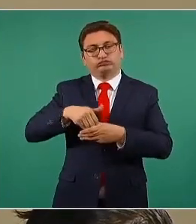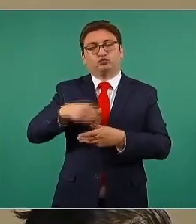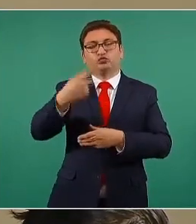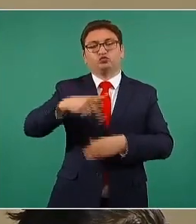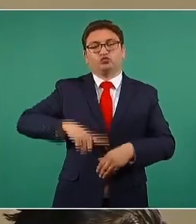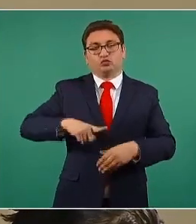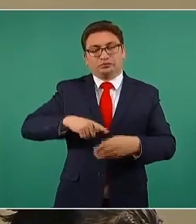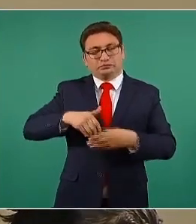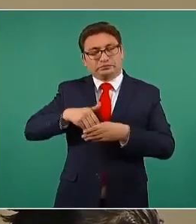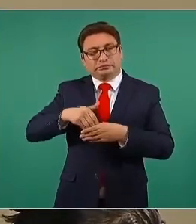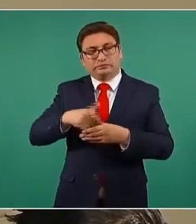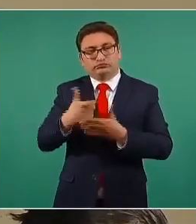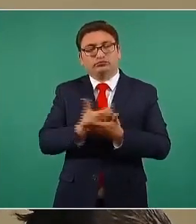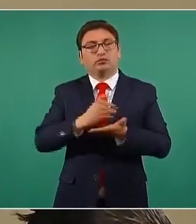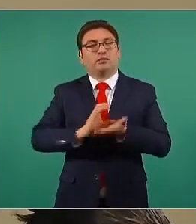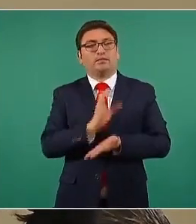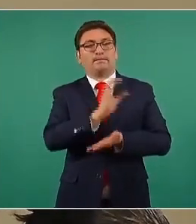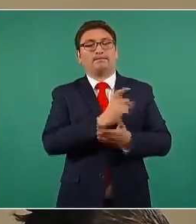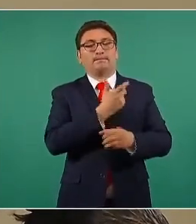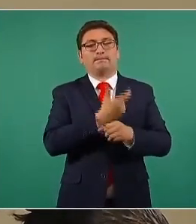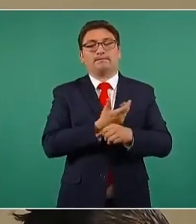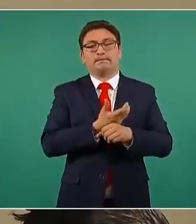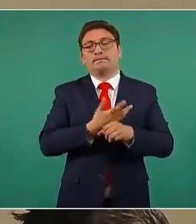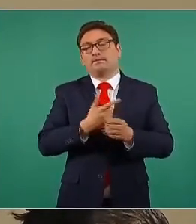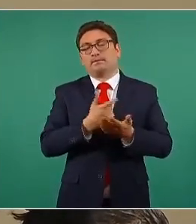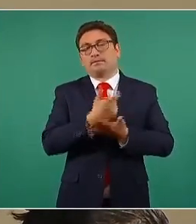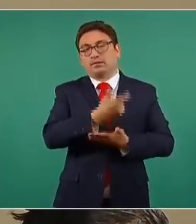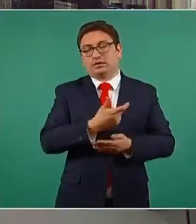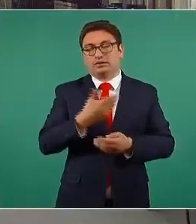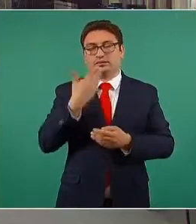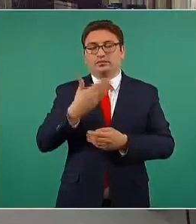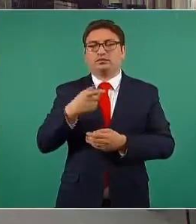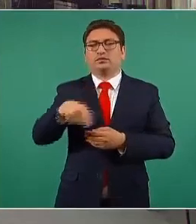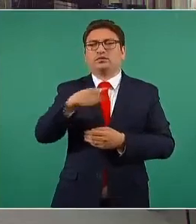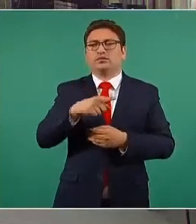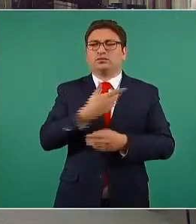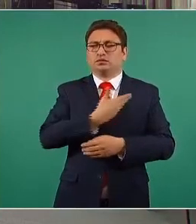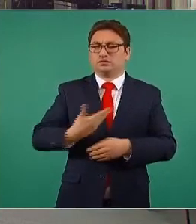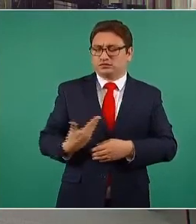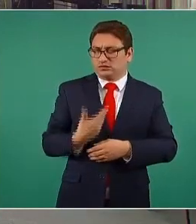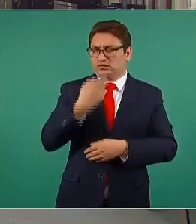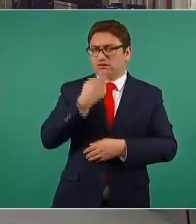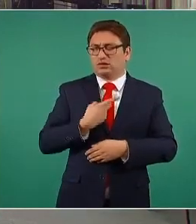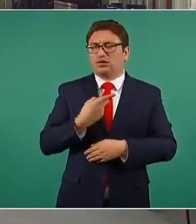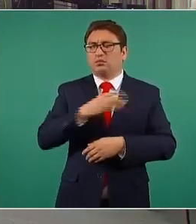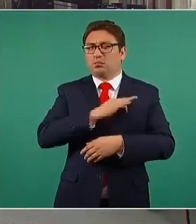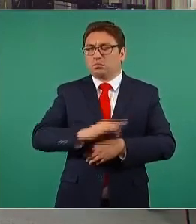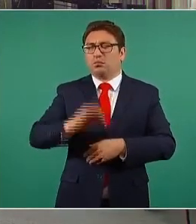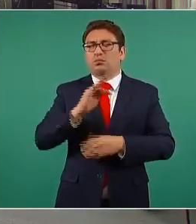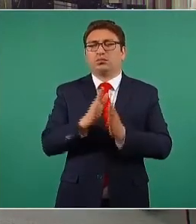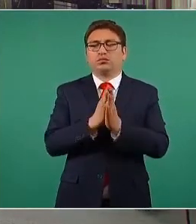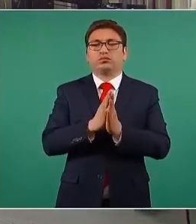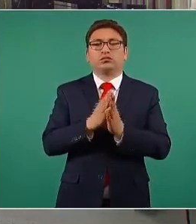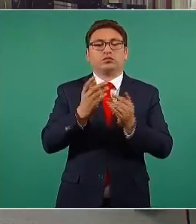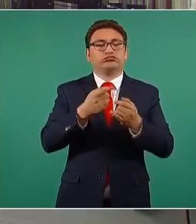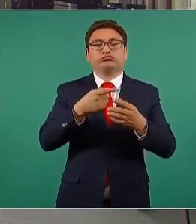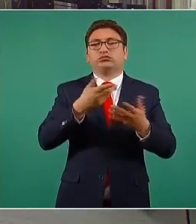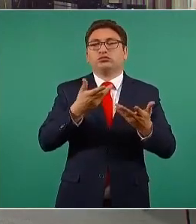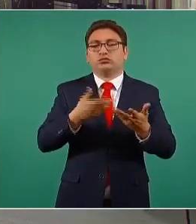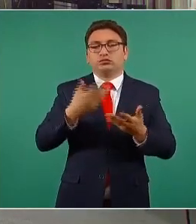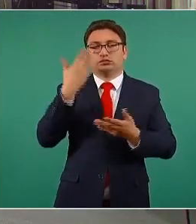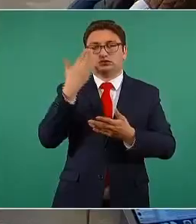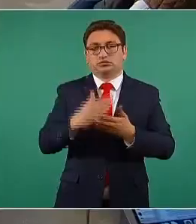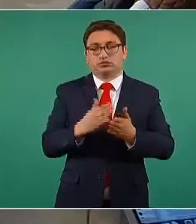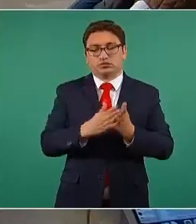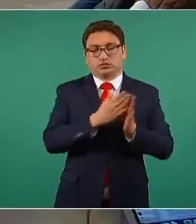gobierno. Pedirle, presidente, si nos puede pintar a partir de estos datos, bueno, pues un panorama de cómo estamos cerrando esta